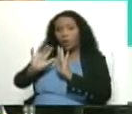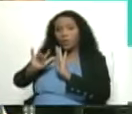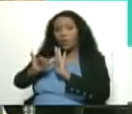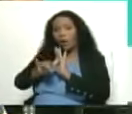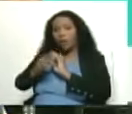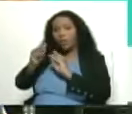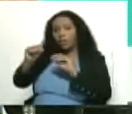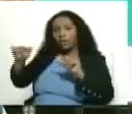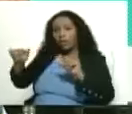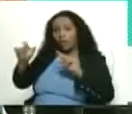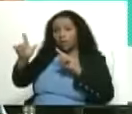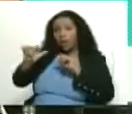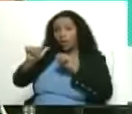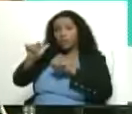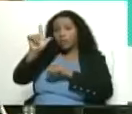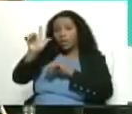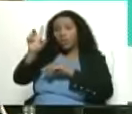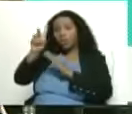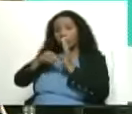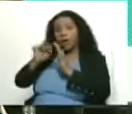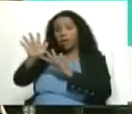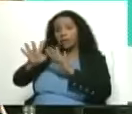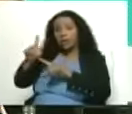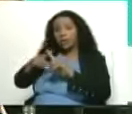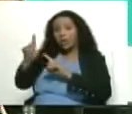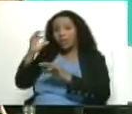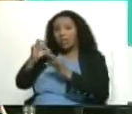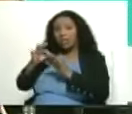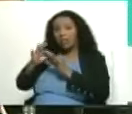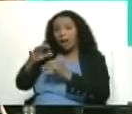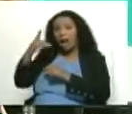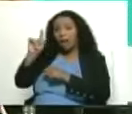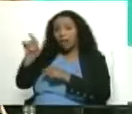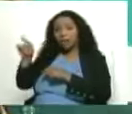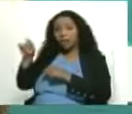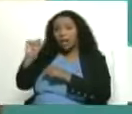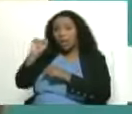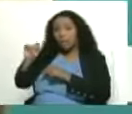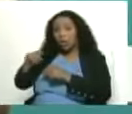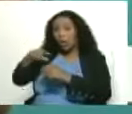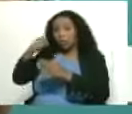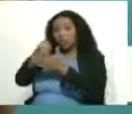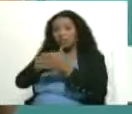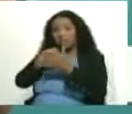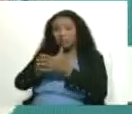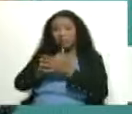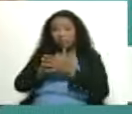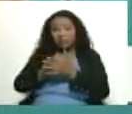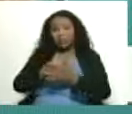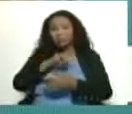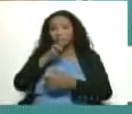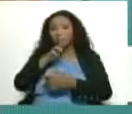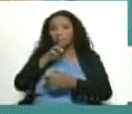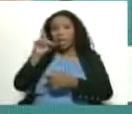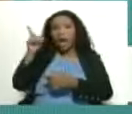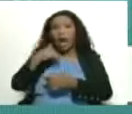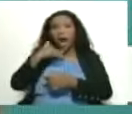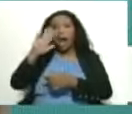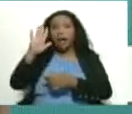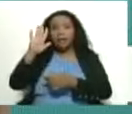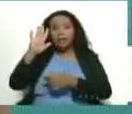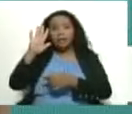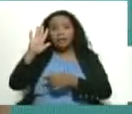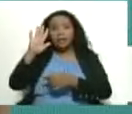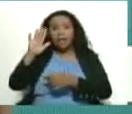territorio. Empieza en el 2015, pero en septiembre tiene su punto máximo, su punto crítico, lo que desborda el vaso